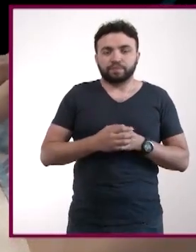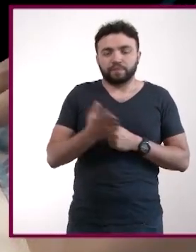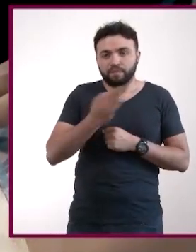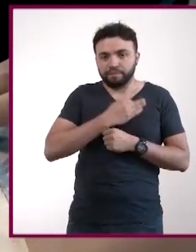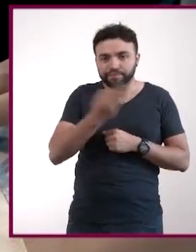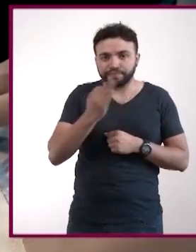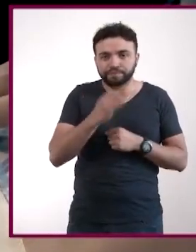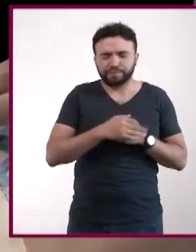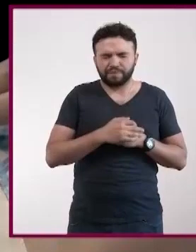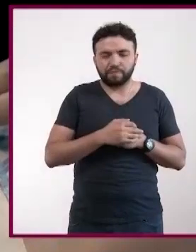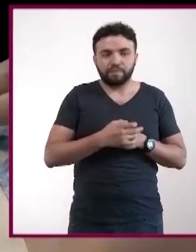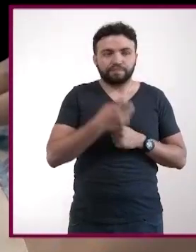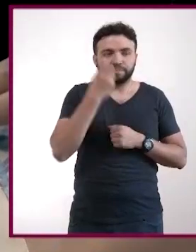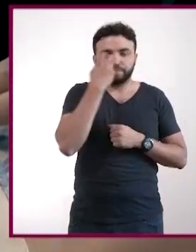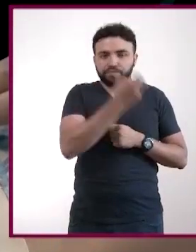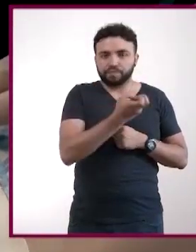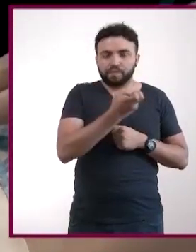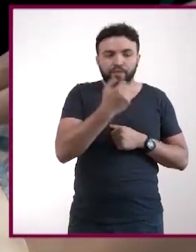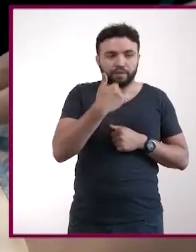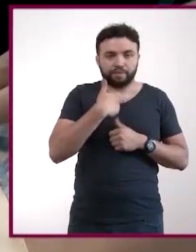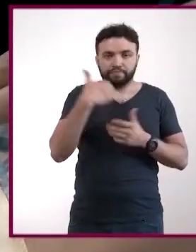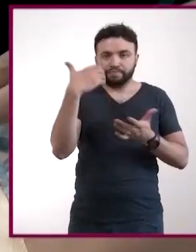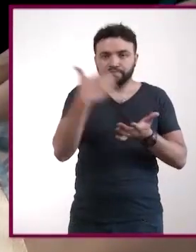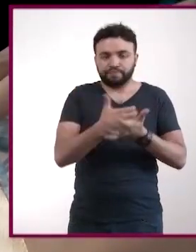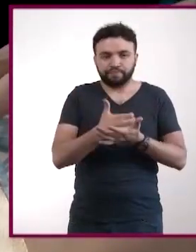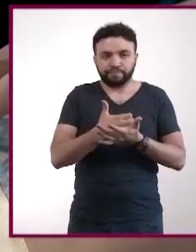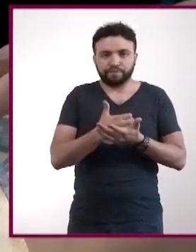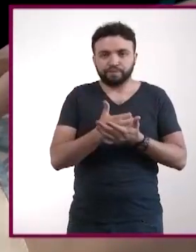Bueno, este es uno de mis cuadernos